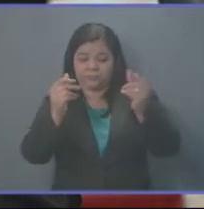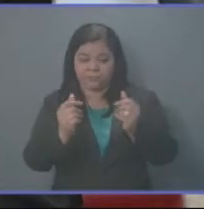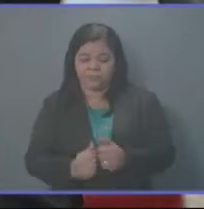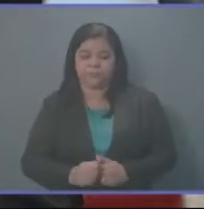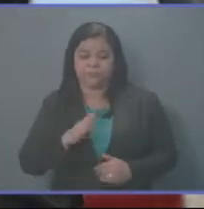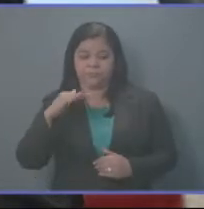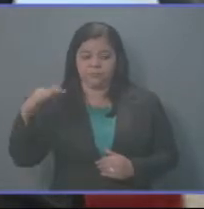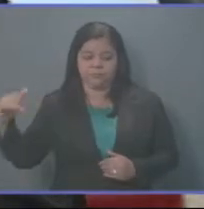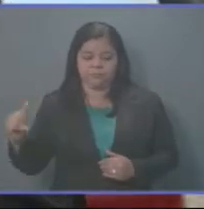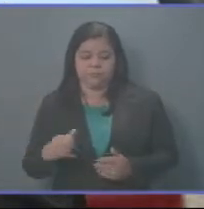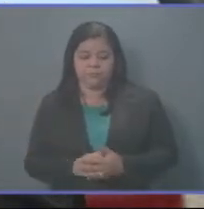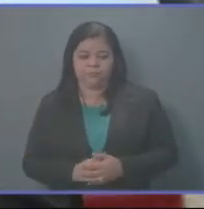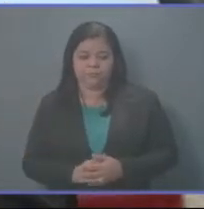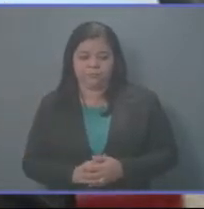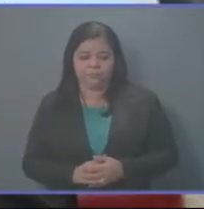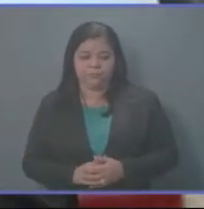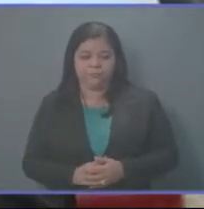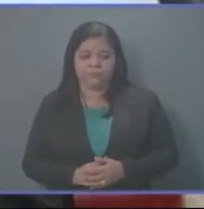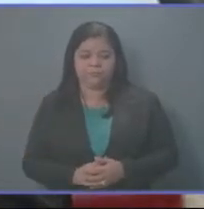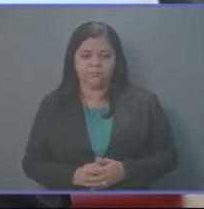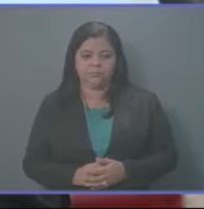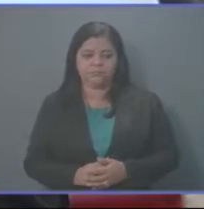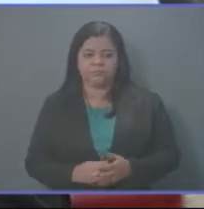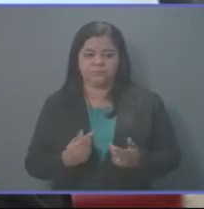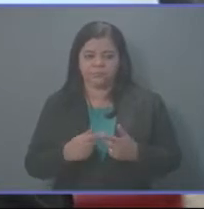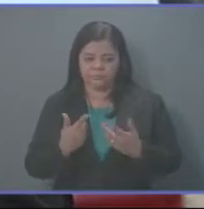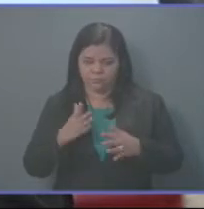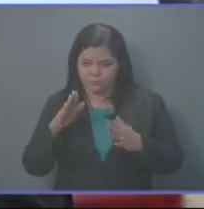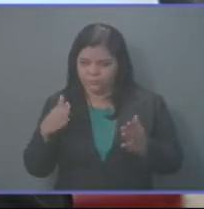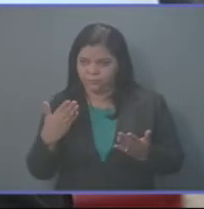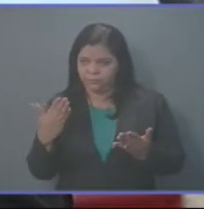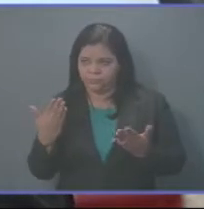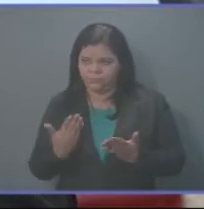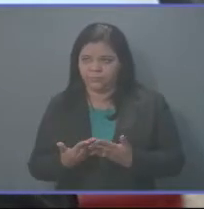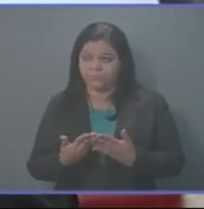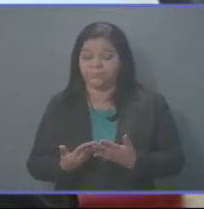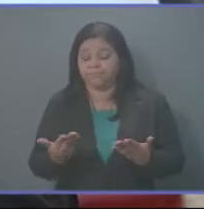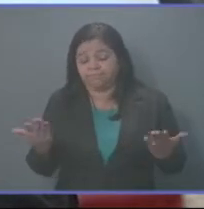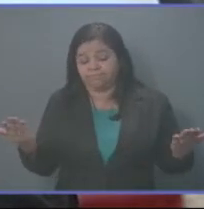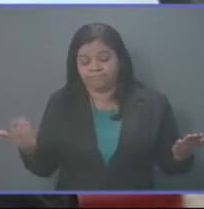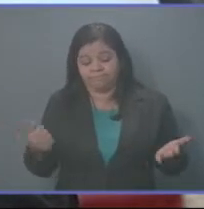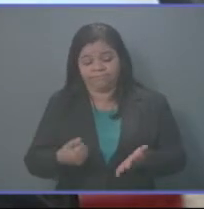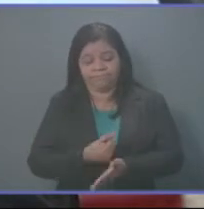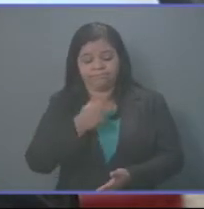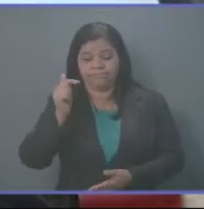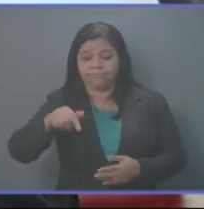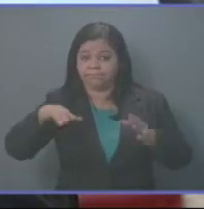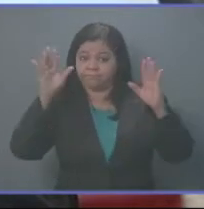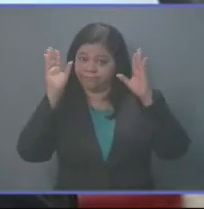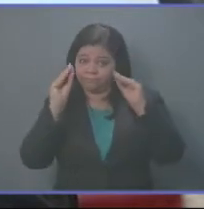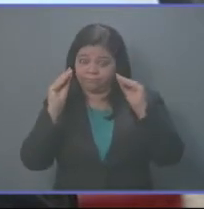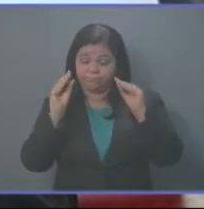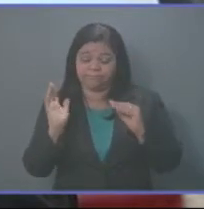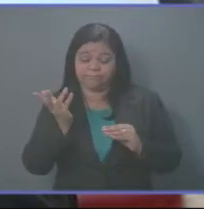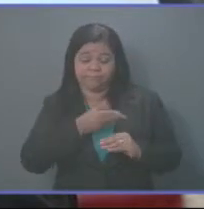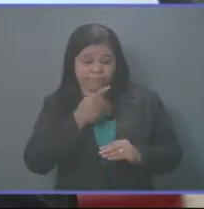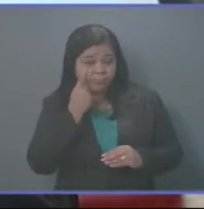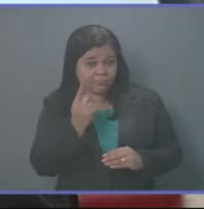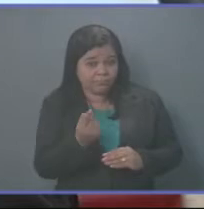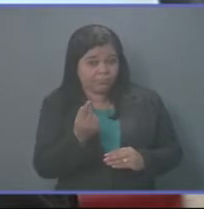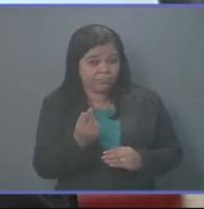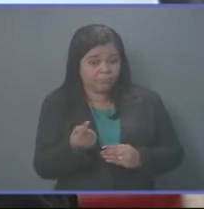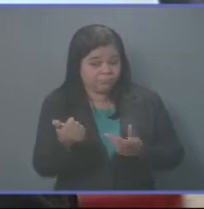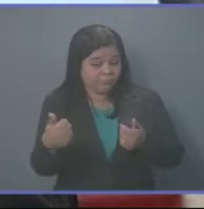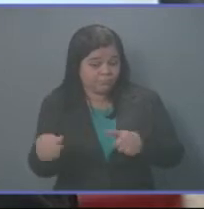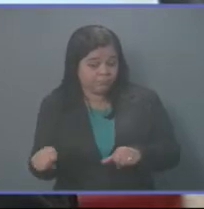Nación. Se enojan, se esconden, pero lamentablemente esta noche estamos ante un pacto oscuro